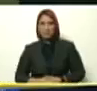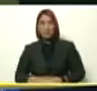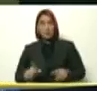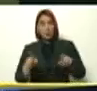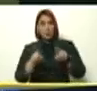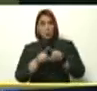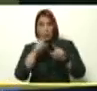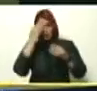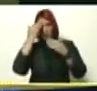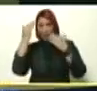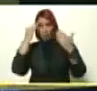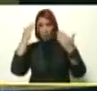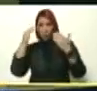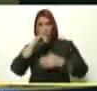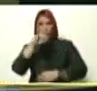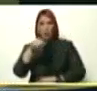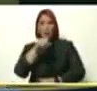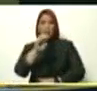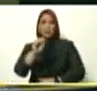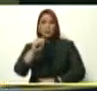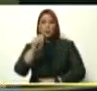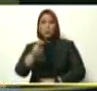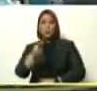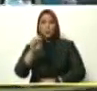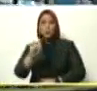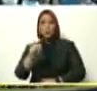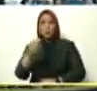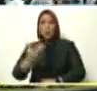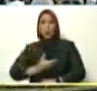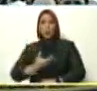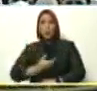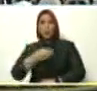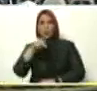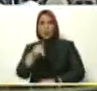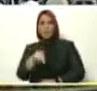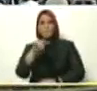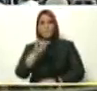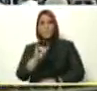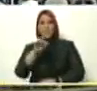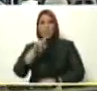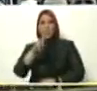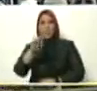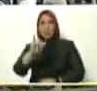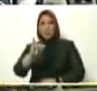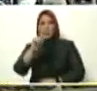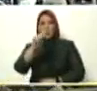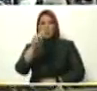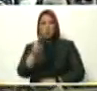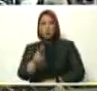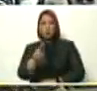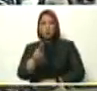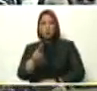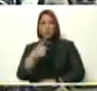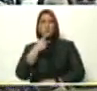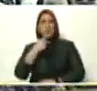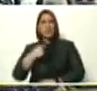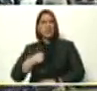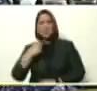Igualmente mi saludo a Jesús Méndez, alcalde de Píritu. Nos ganaron Píritu, Jesús. Me tienes que decir cuál fue la